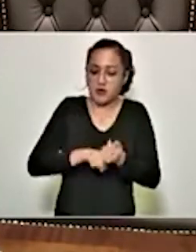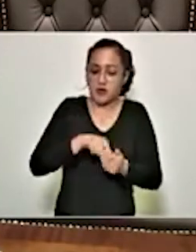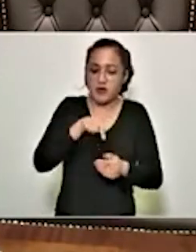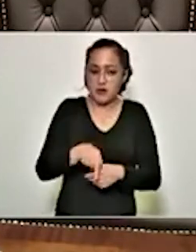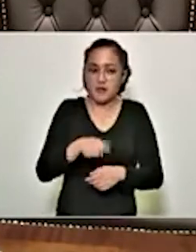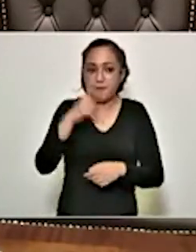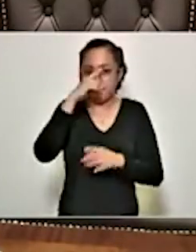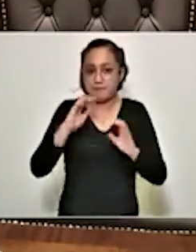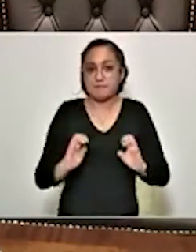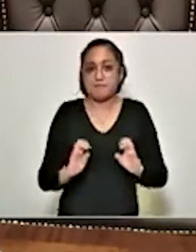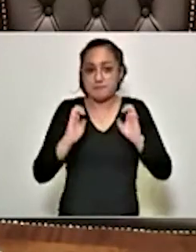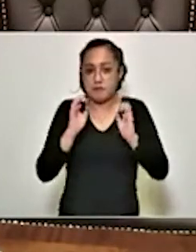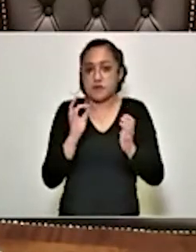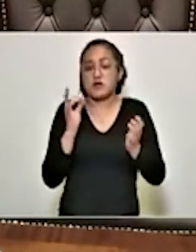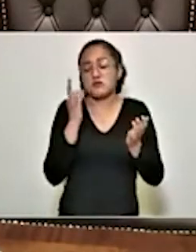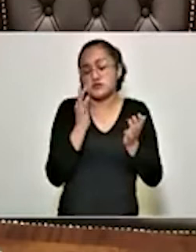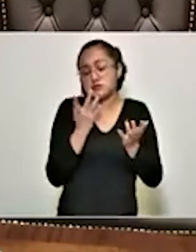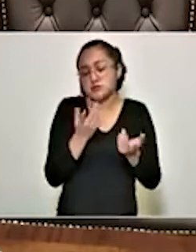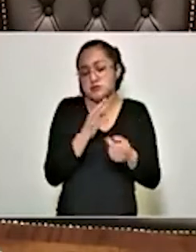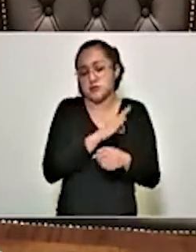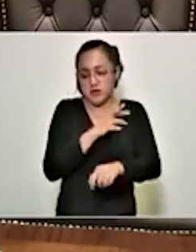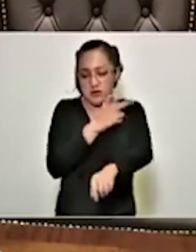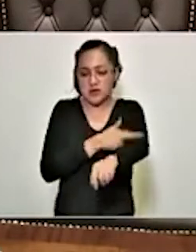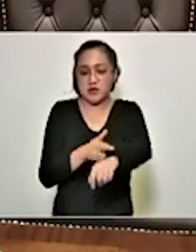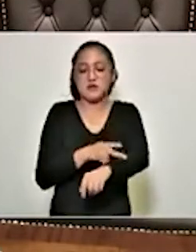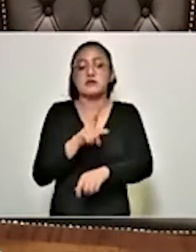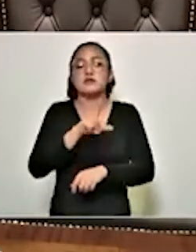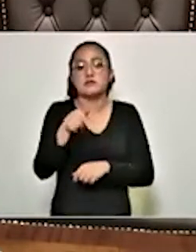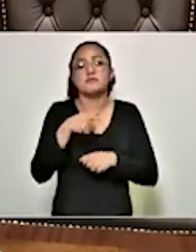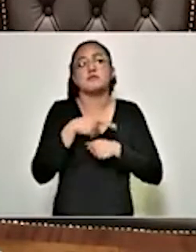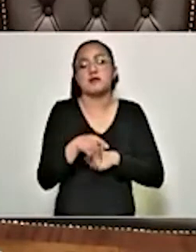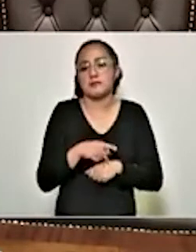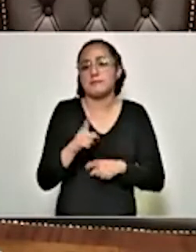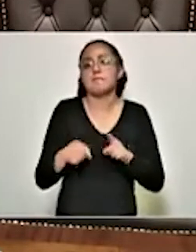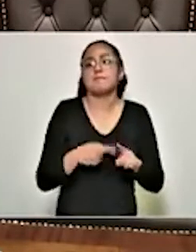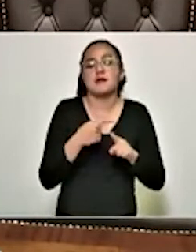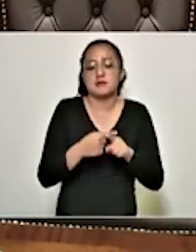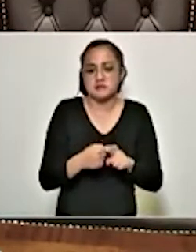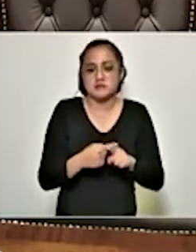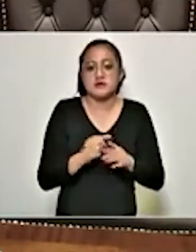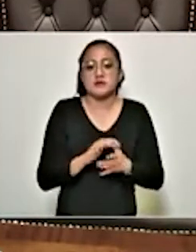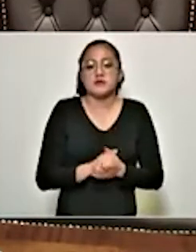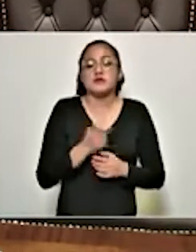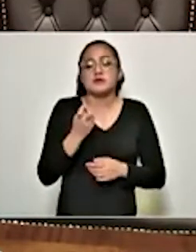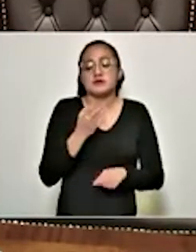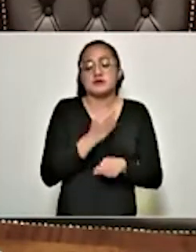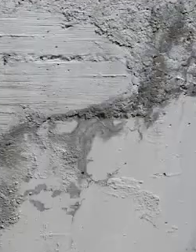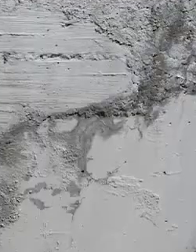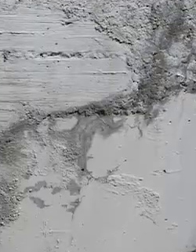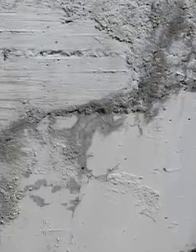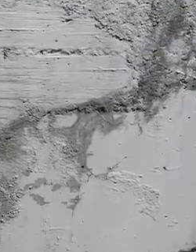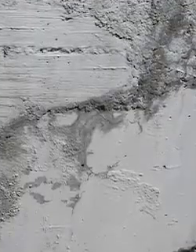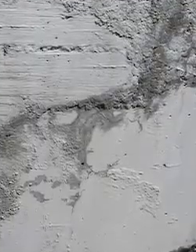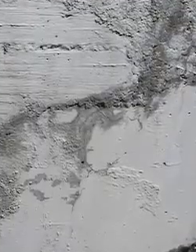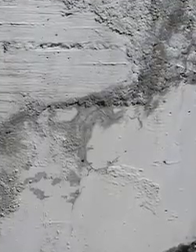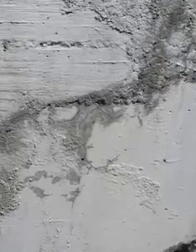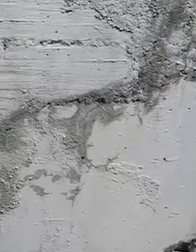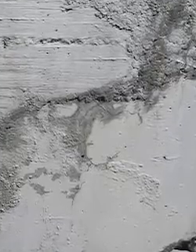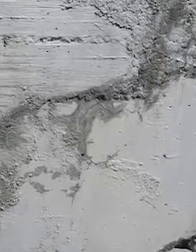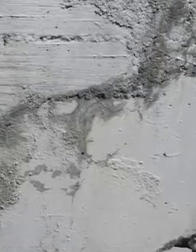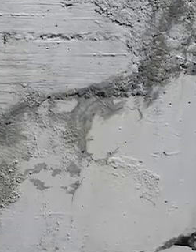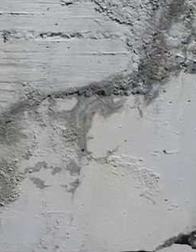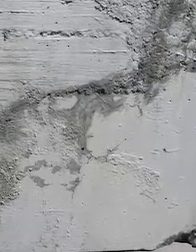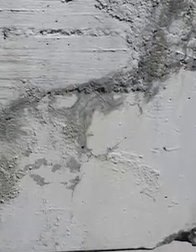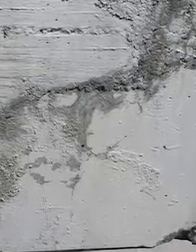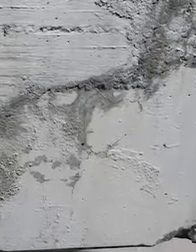a través de estructuras adicionales, pueden igualmente constituir un riesgo adicional. El distribuidor construido en el 2004 en la administración del